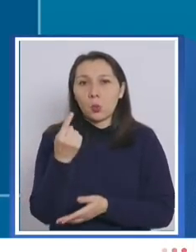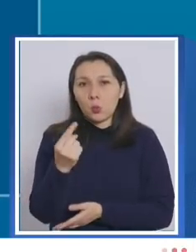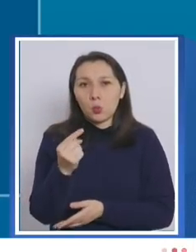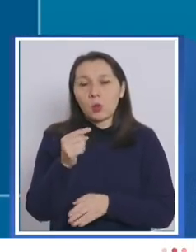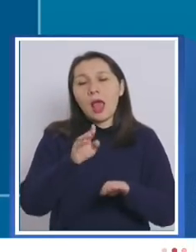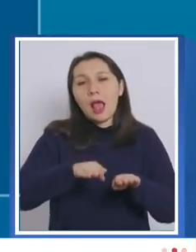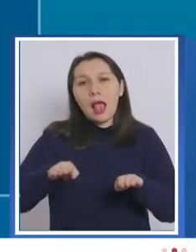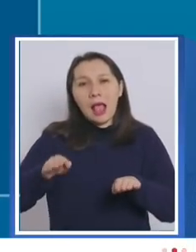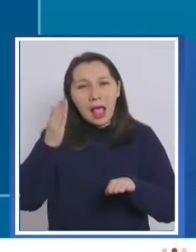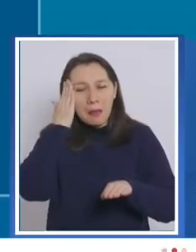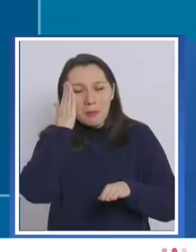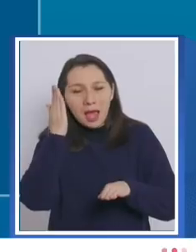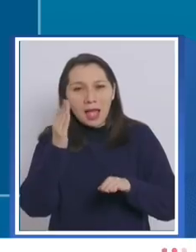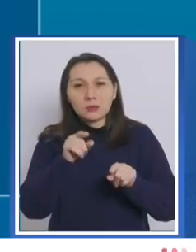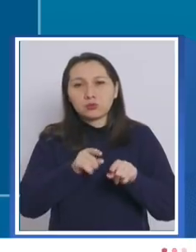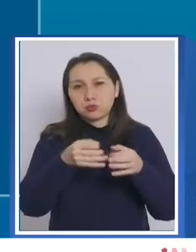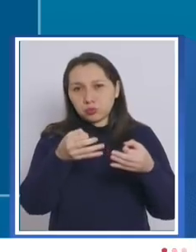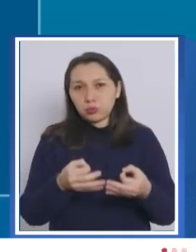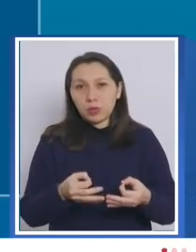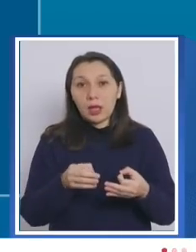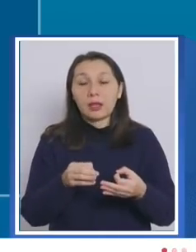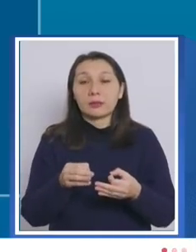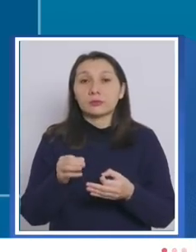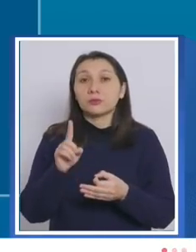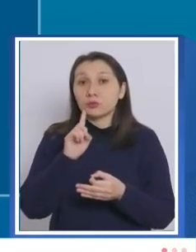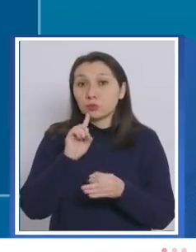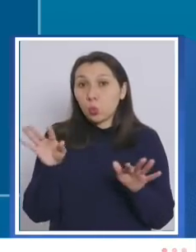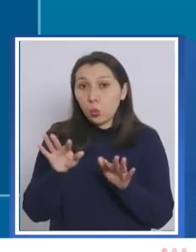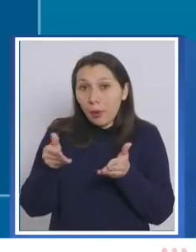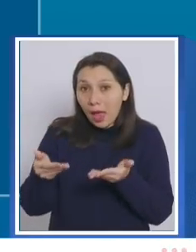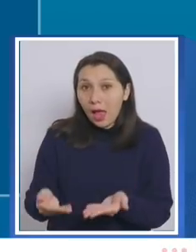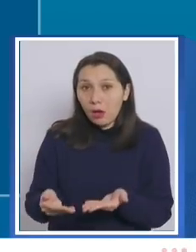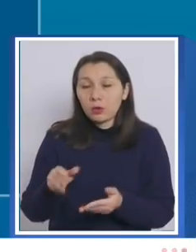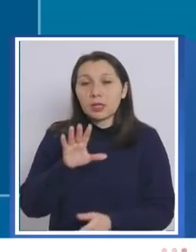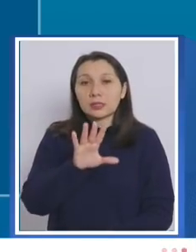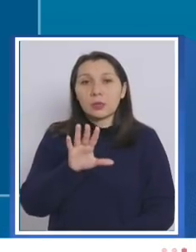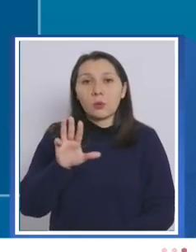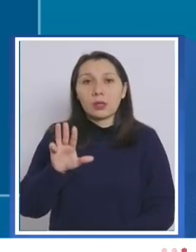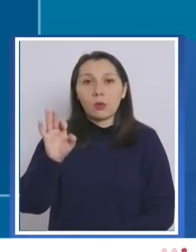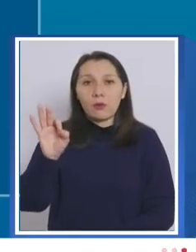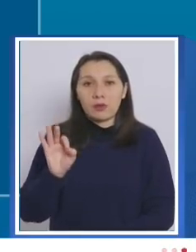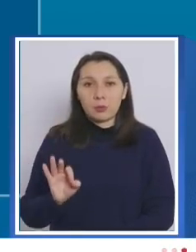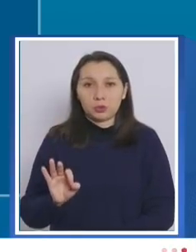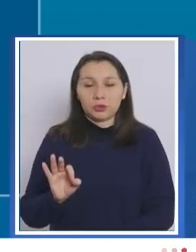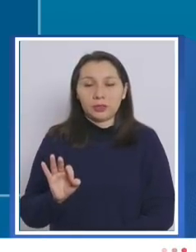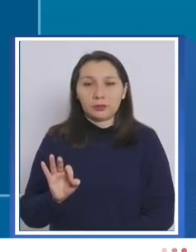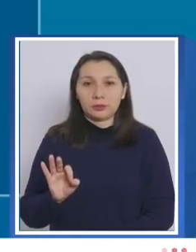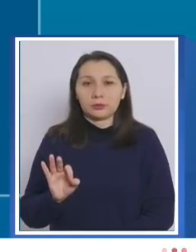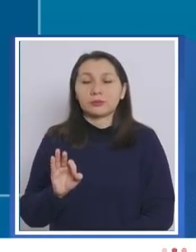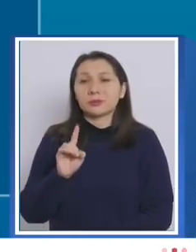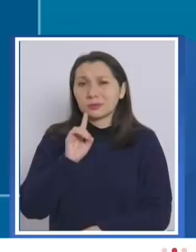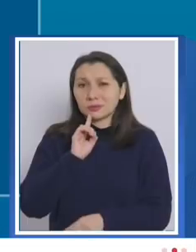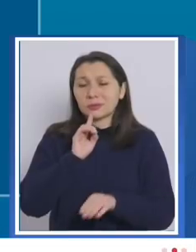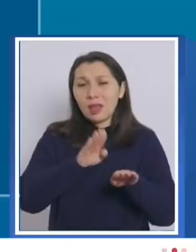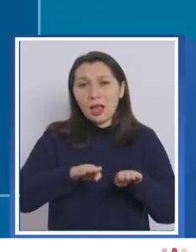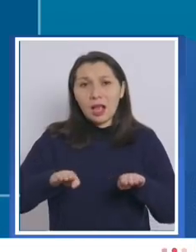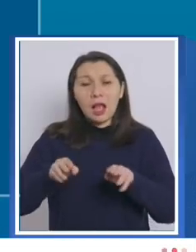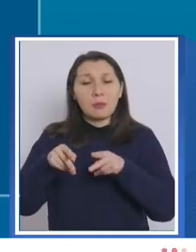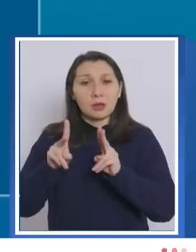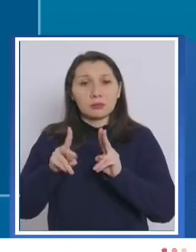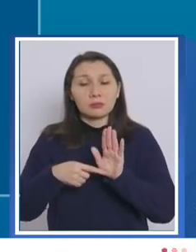15.001 camas totales y con una ocupación del 59%. Tenemos camas